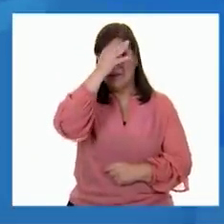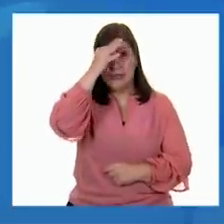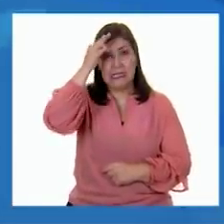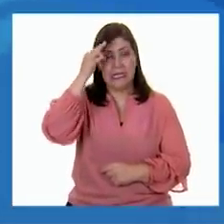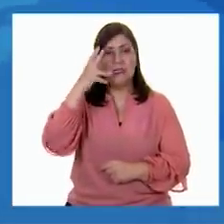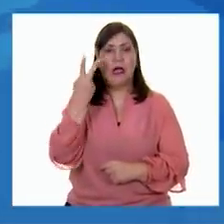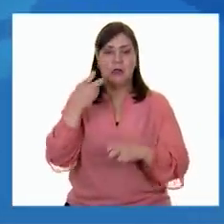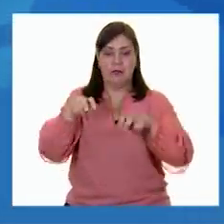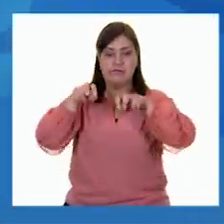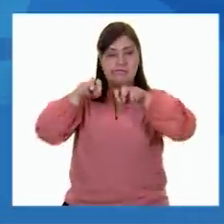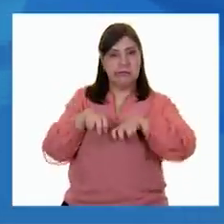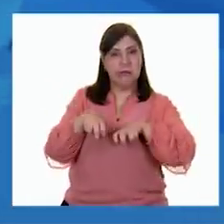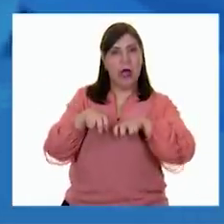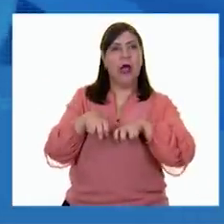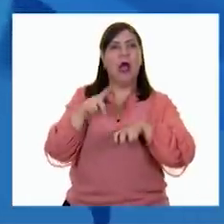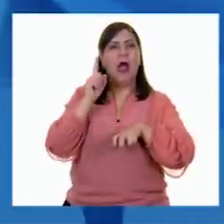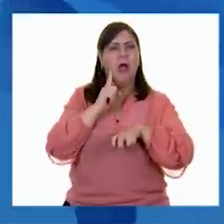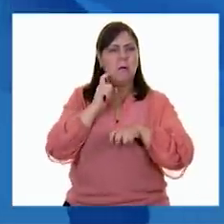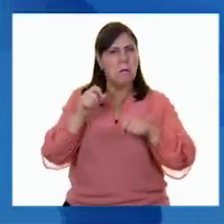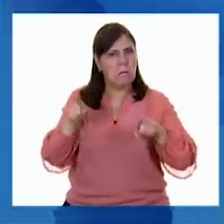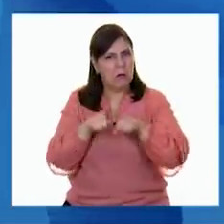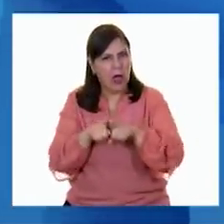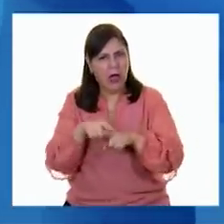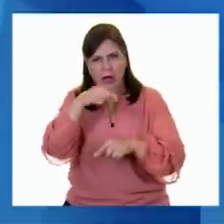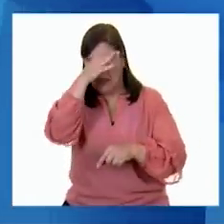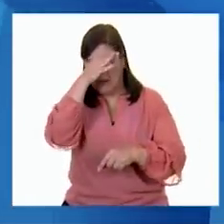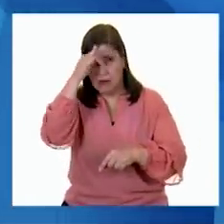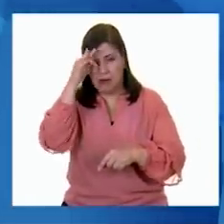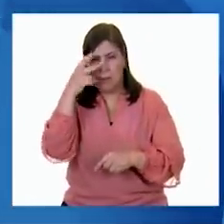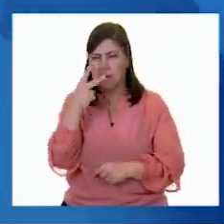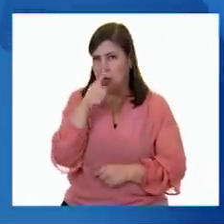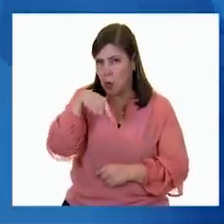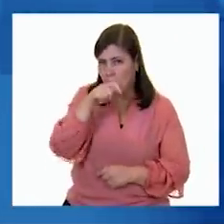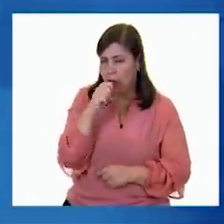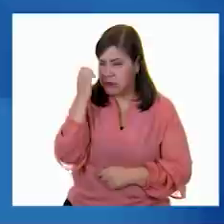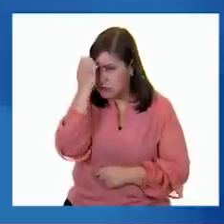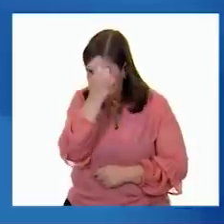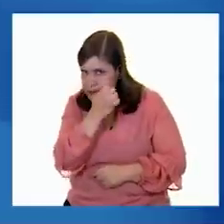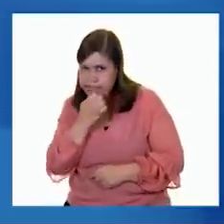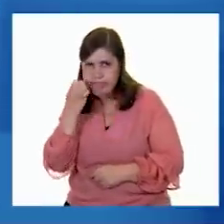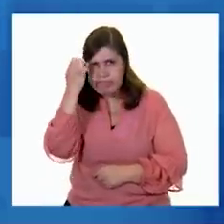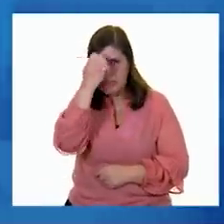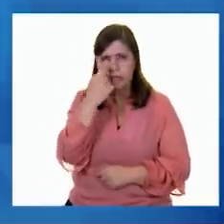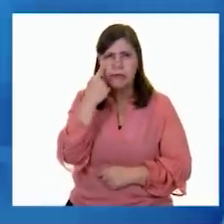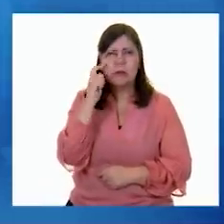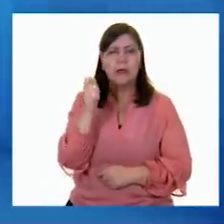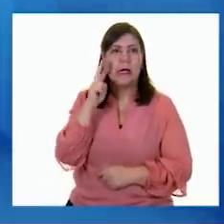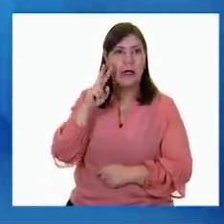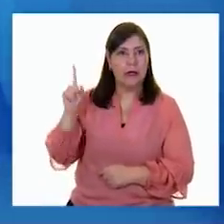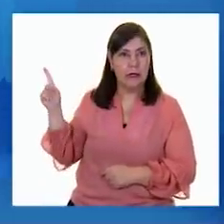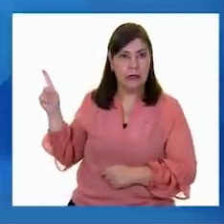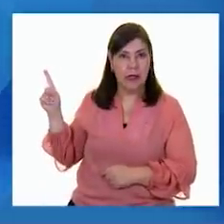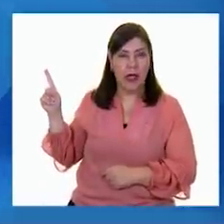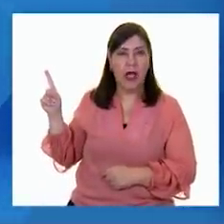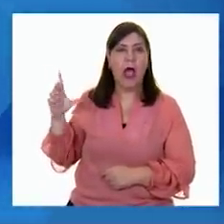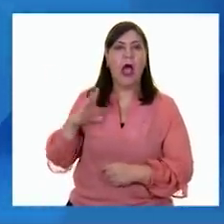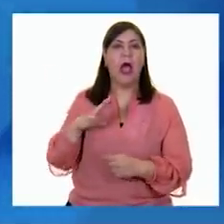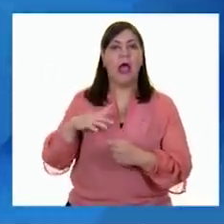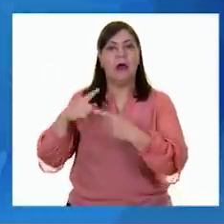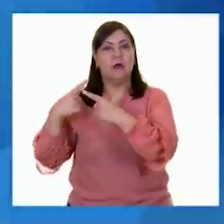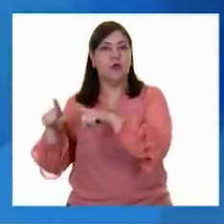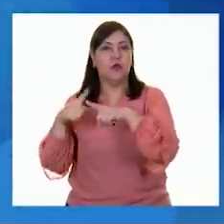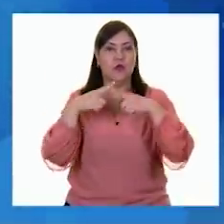que aparentemente son la misma. Pero si somos cautelosos, podemos observar que tienen elementos que las